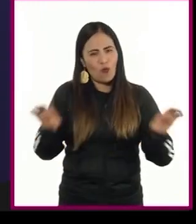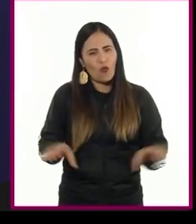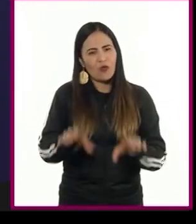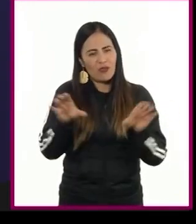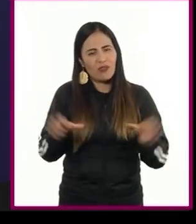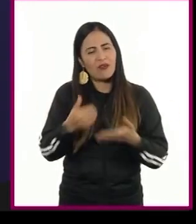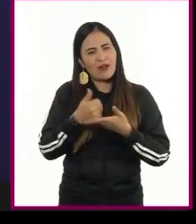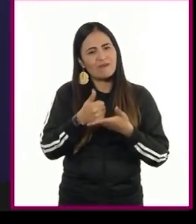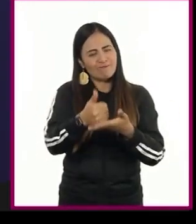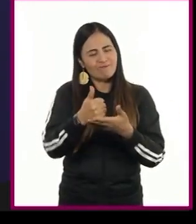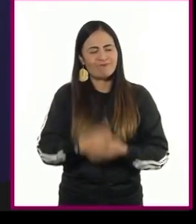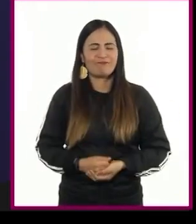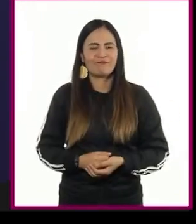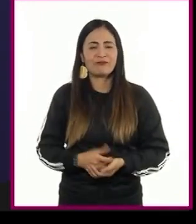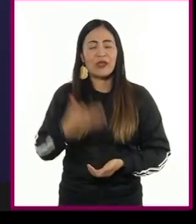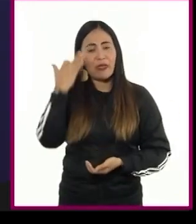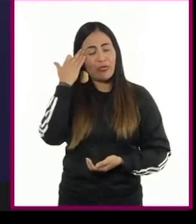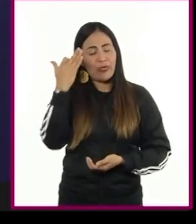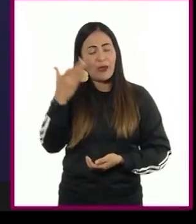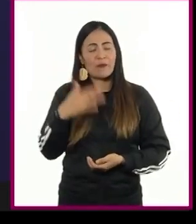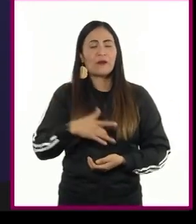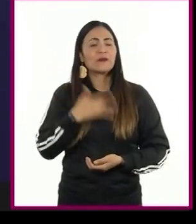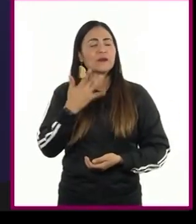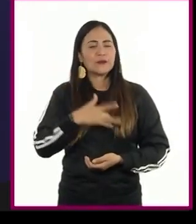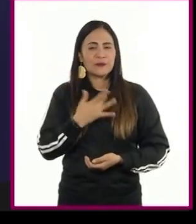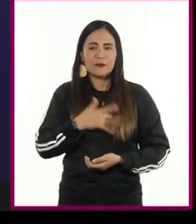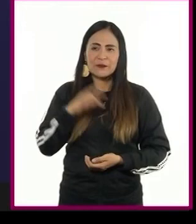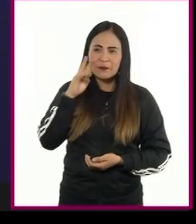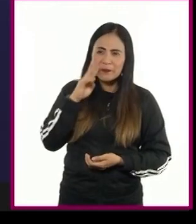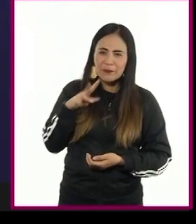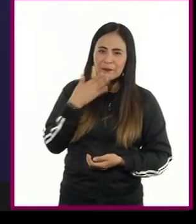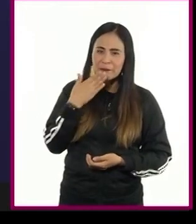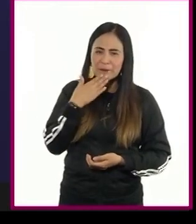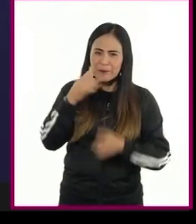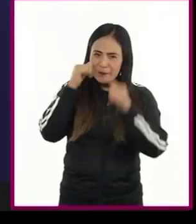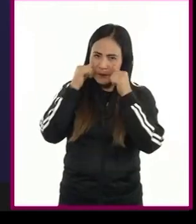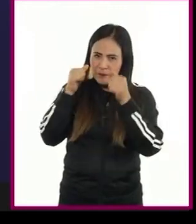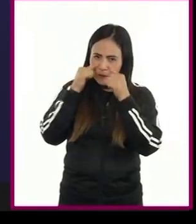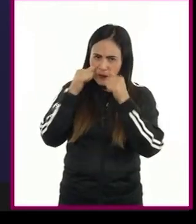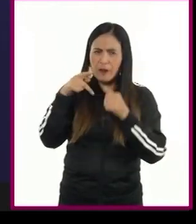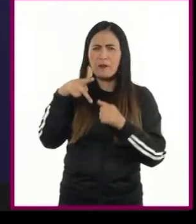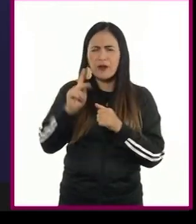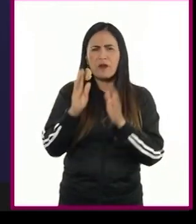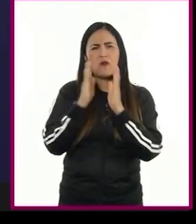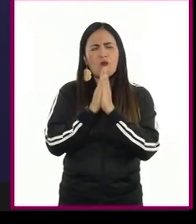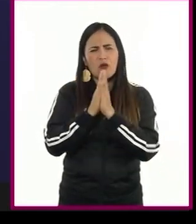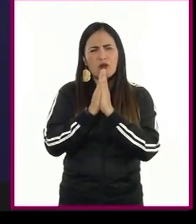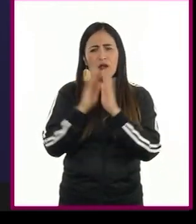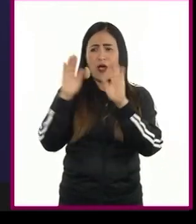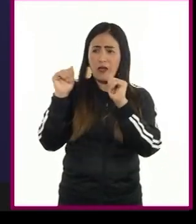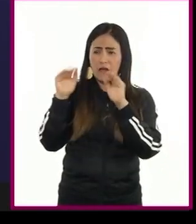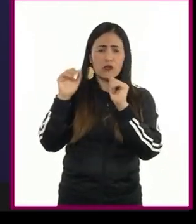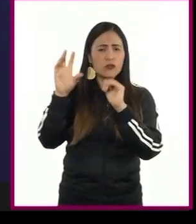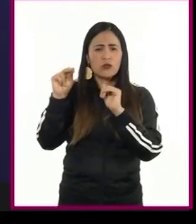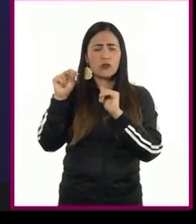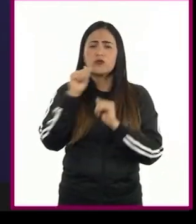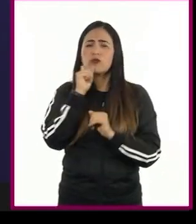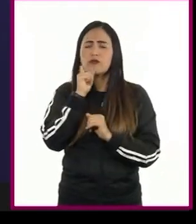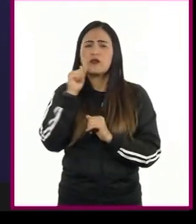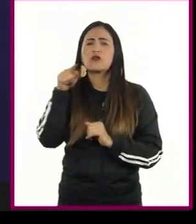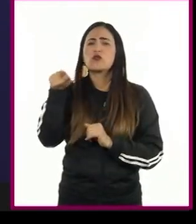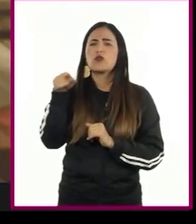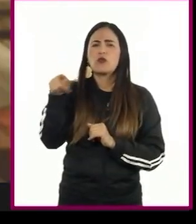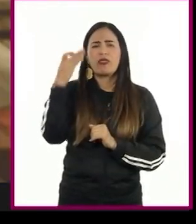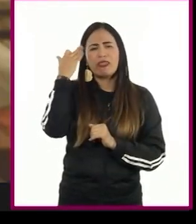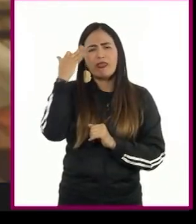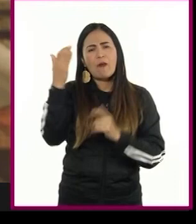Este tiempo ha sido muy grato escucharlo y no quisiera despedirme sin escuchar cuáles eran algunos de los pasatiempos en la